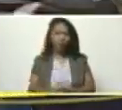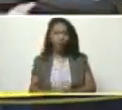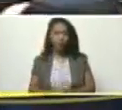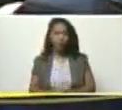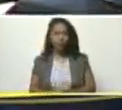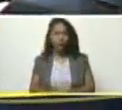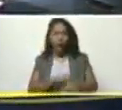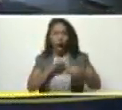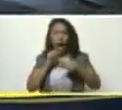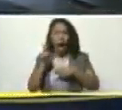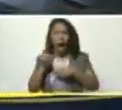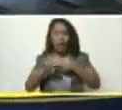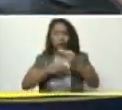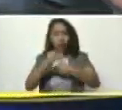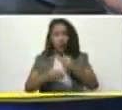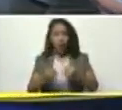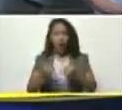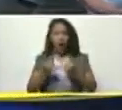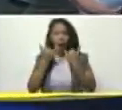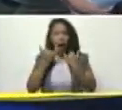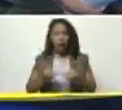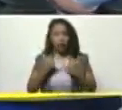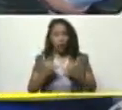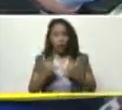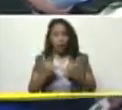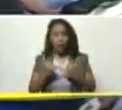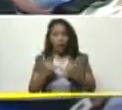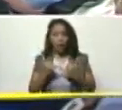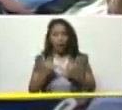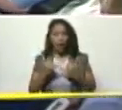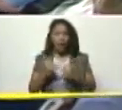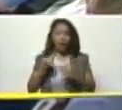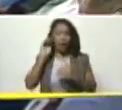Ha sido, es y será